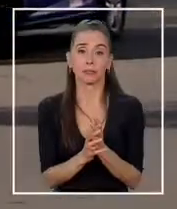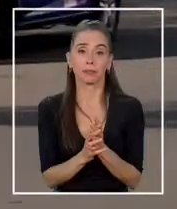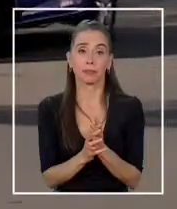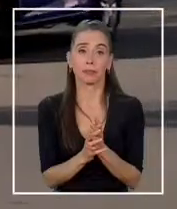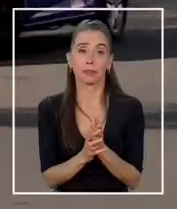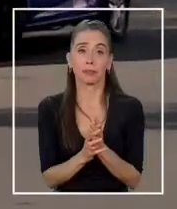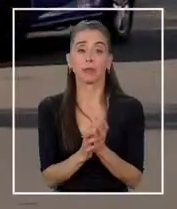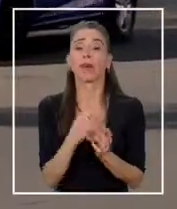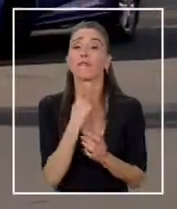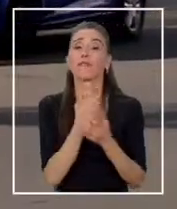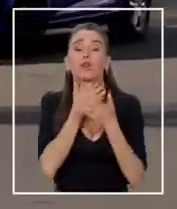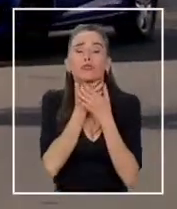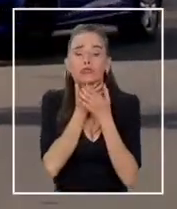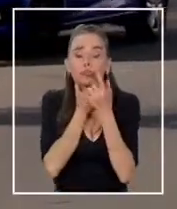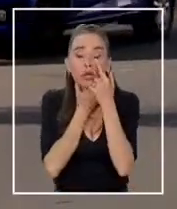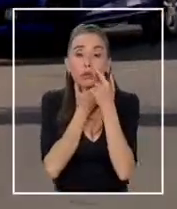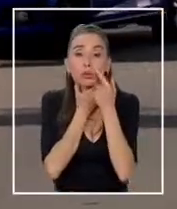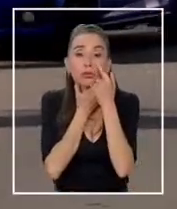Se preguntaron,